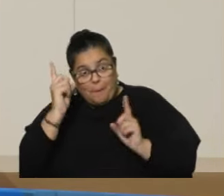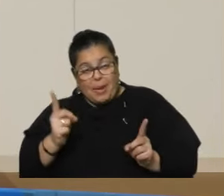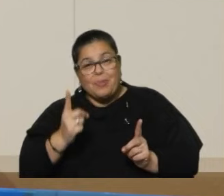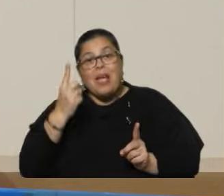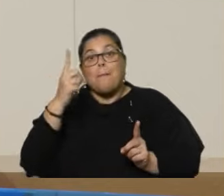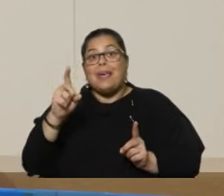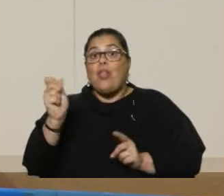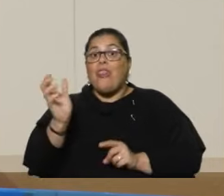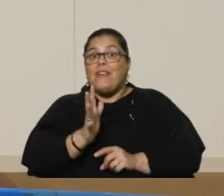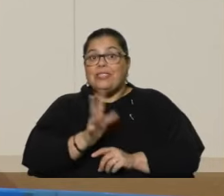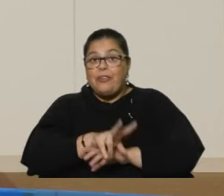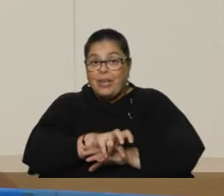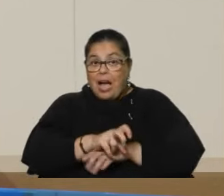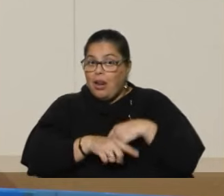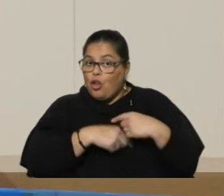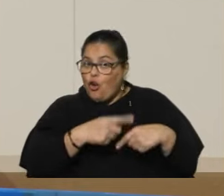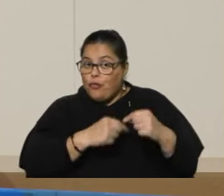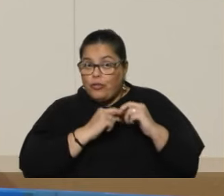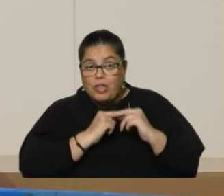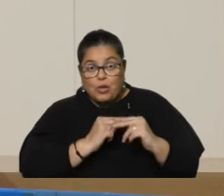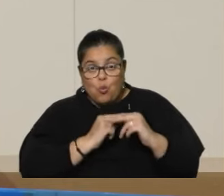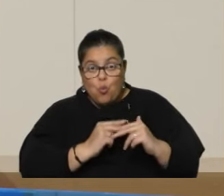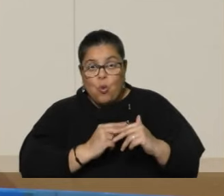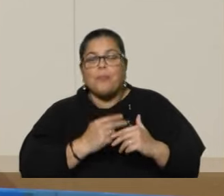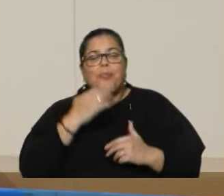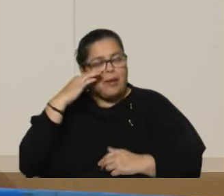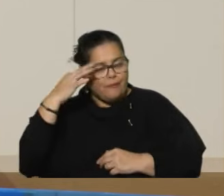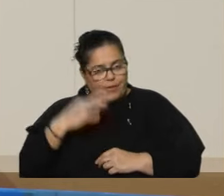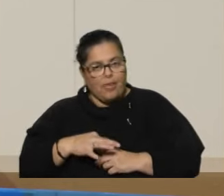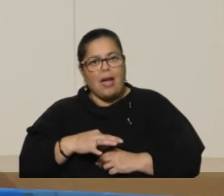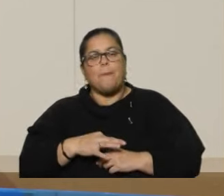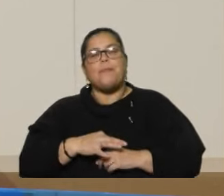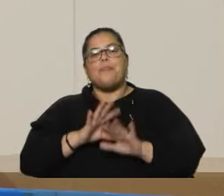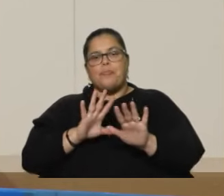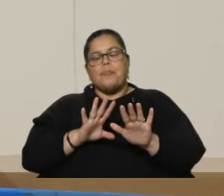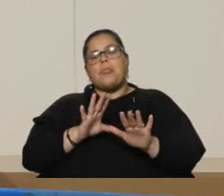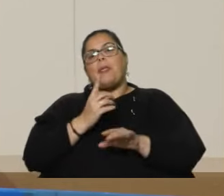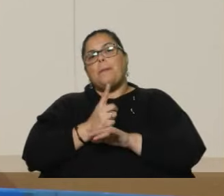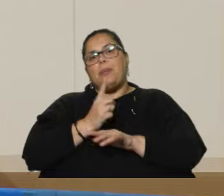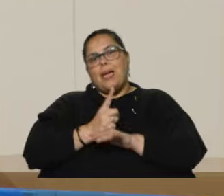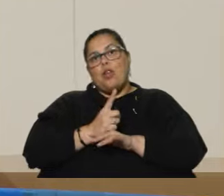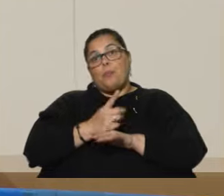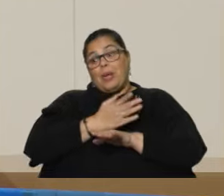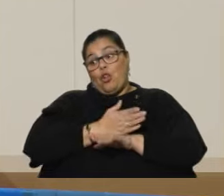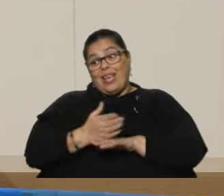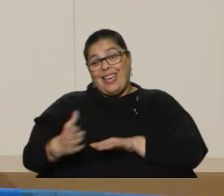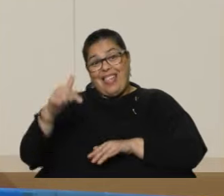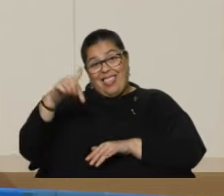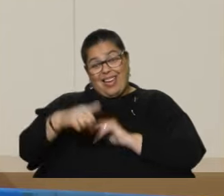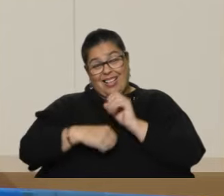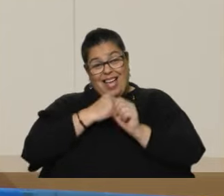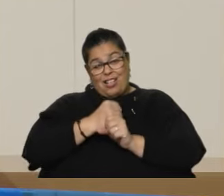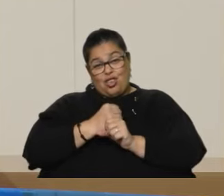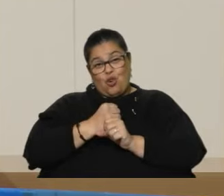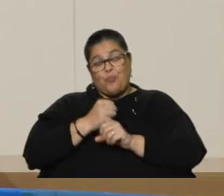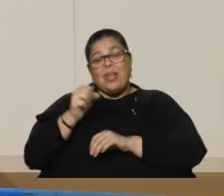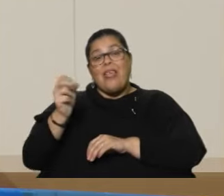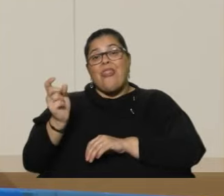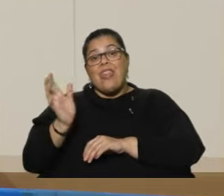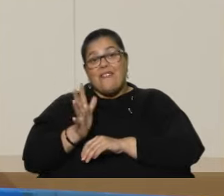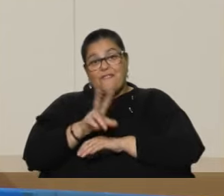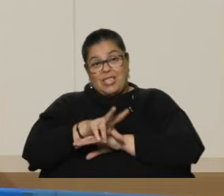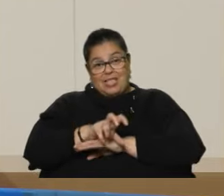ahí. Sí, es verdad. Primero, alguna presión de eso. En lo que queda del año, el déficit fiscal va a bajar un poco. El año pasado, a esta altura del año también, hubo